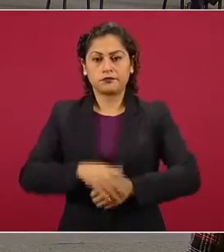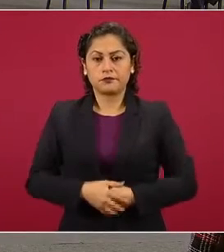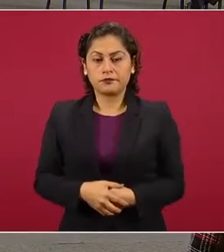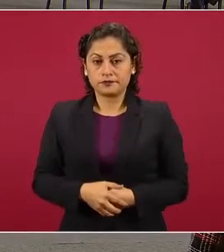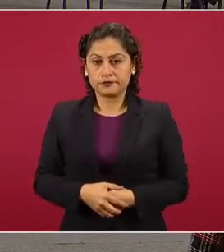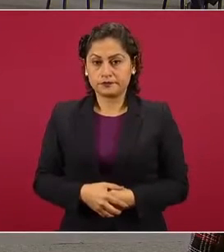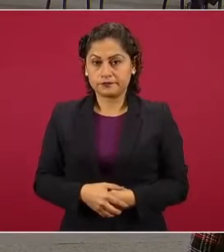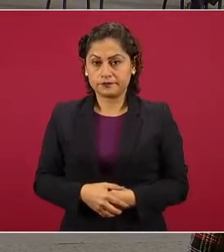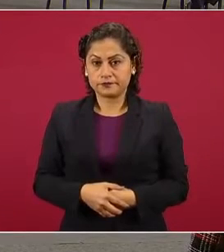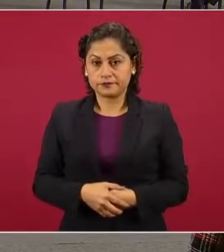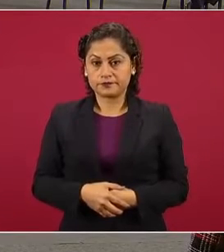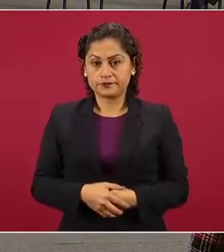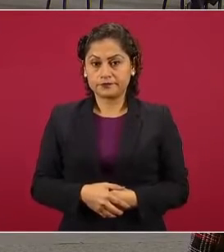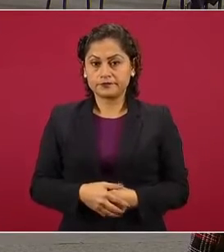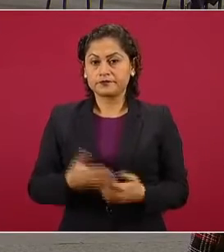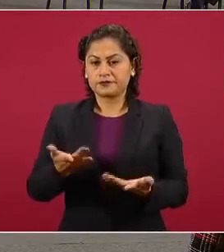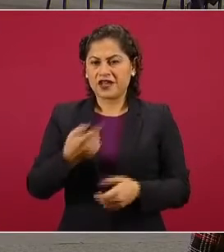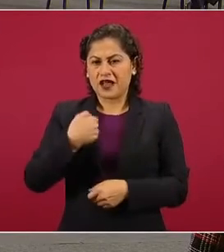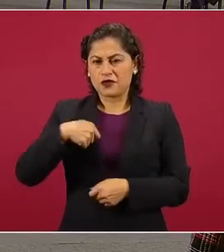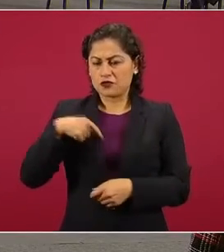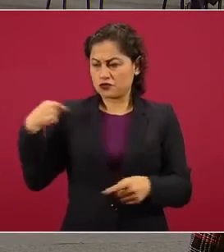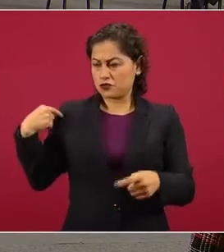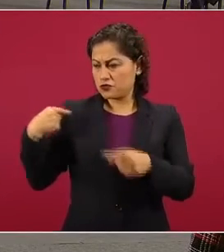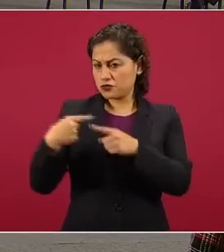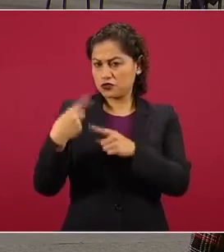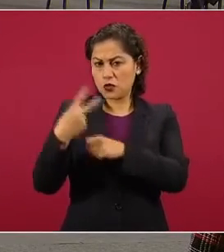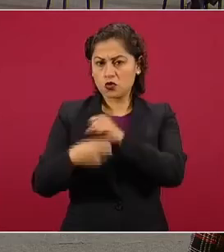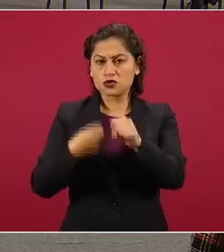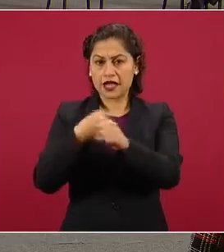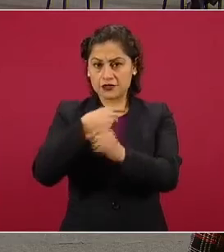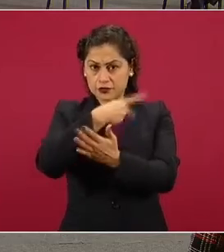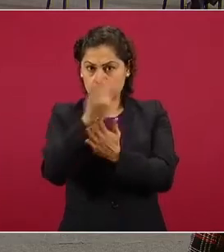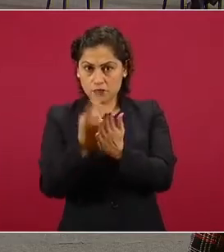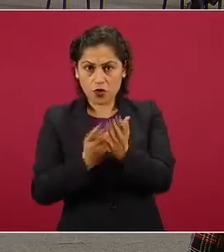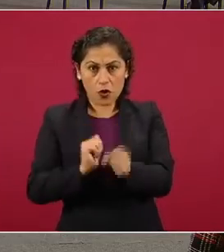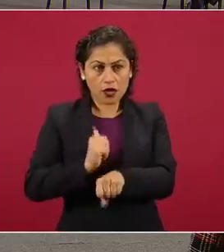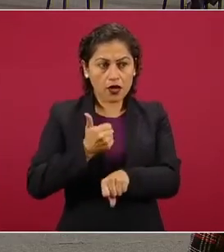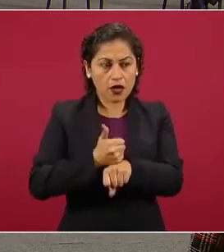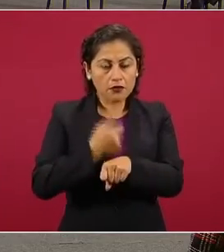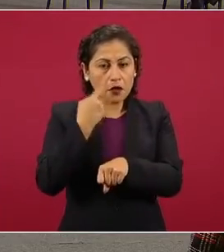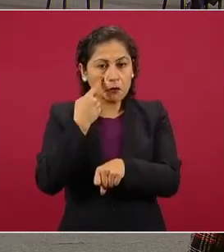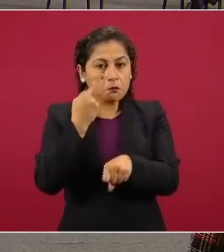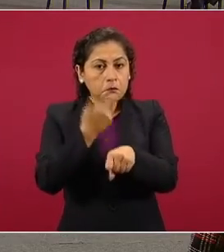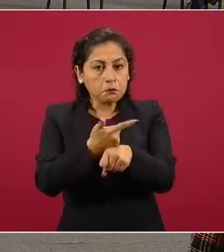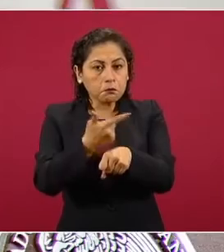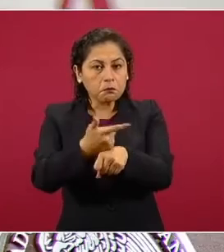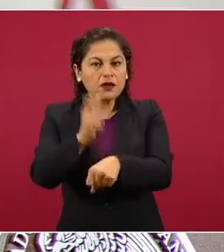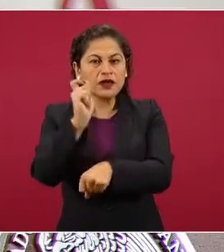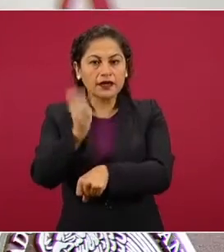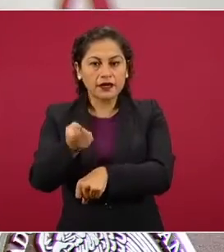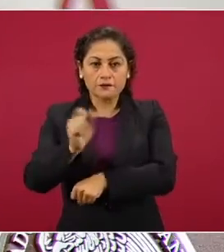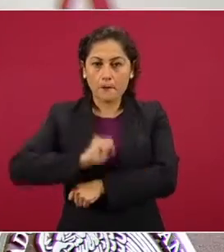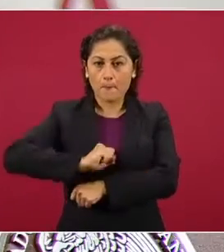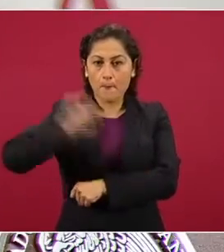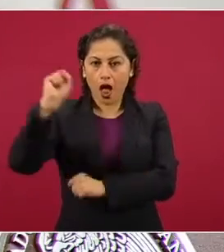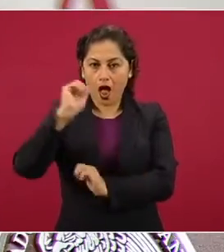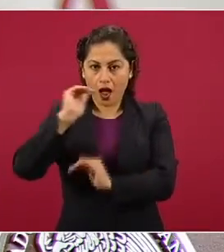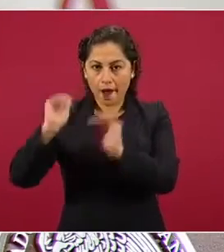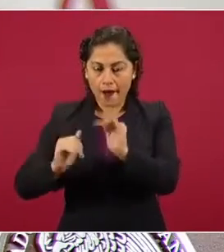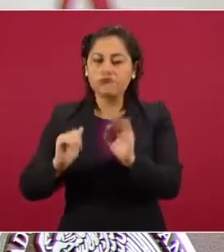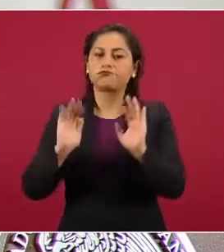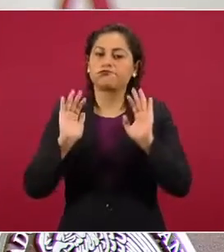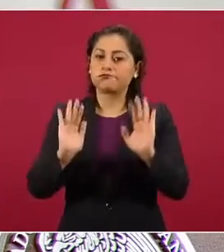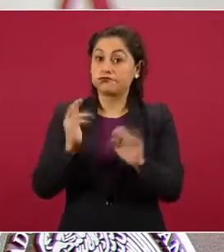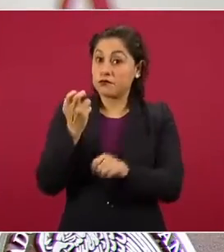¿Cuáles son los resultados que hemos visto en estos 2 años? Una menor inflación, que este es un resultado muy